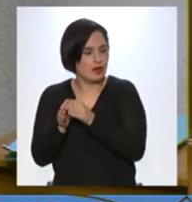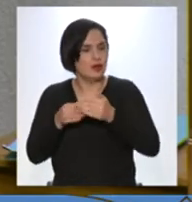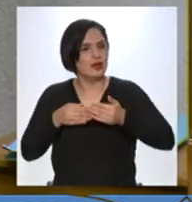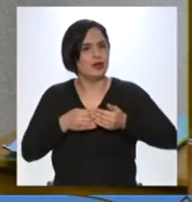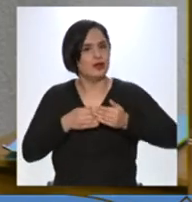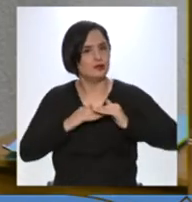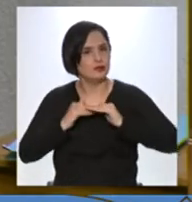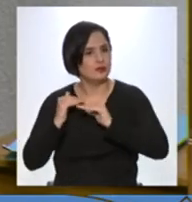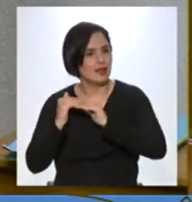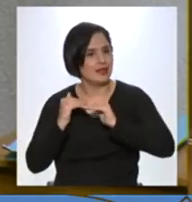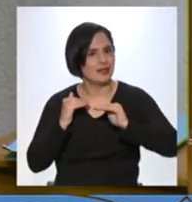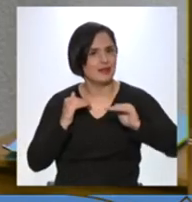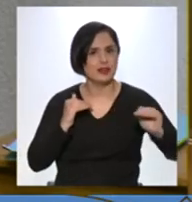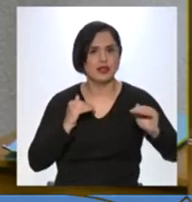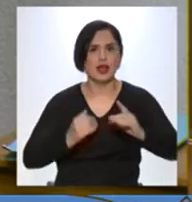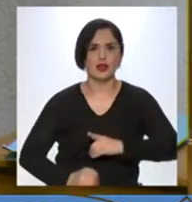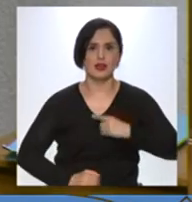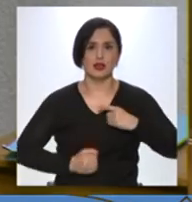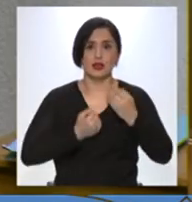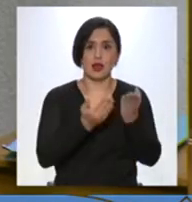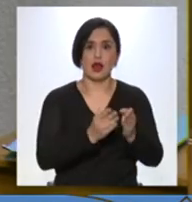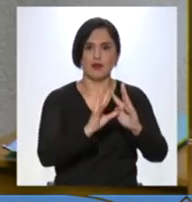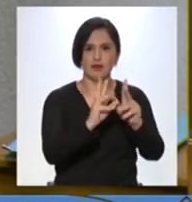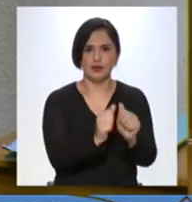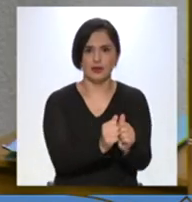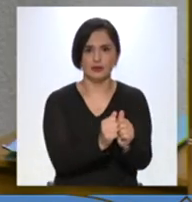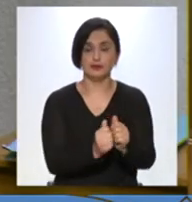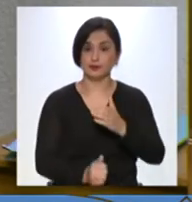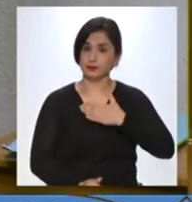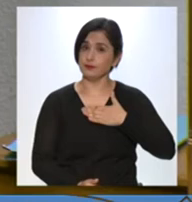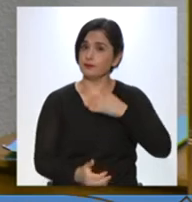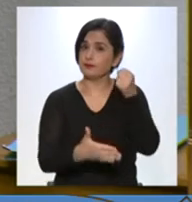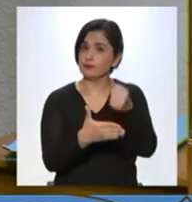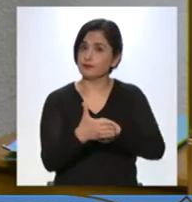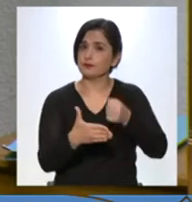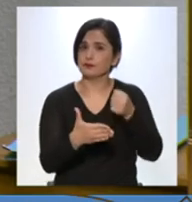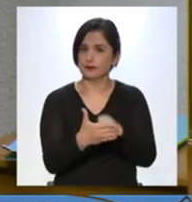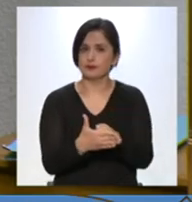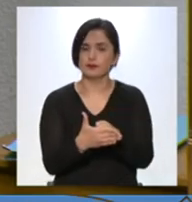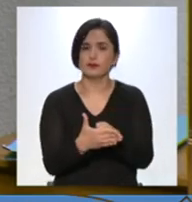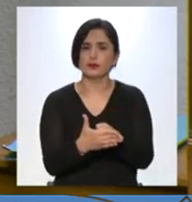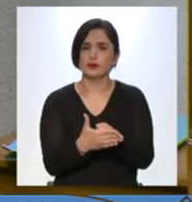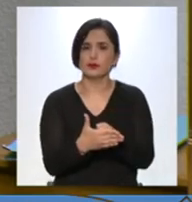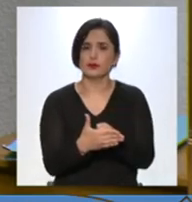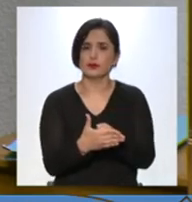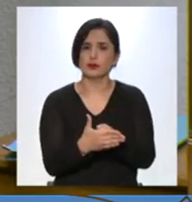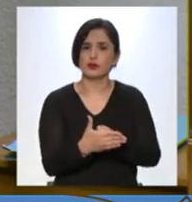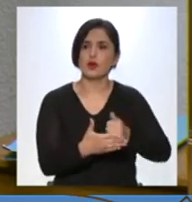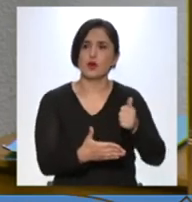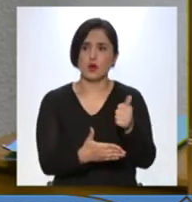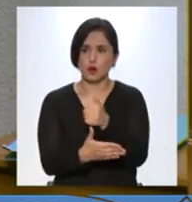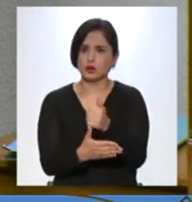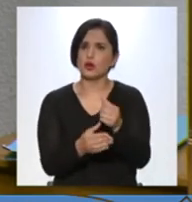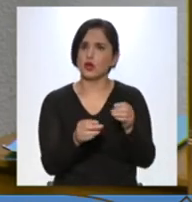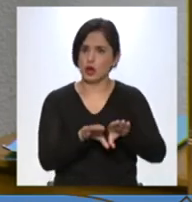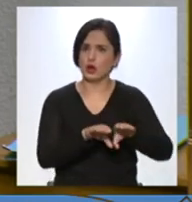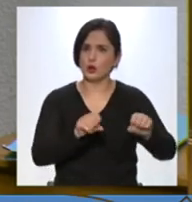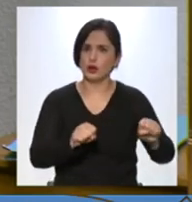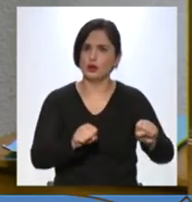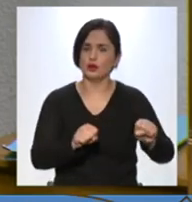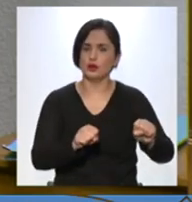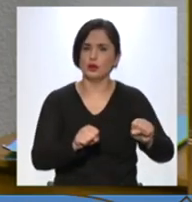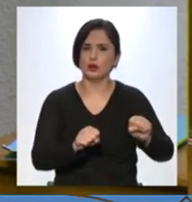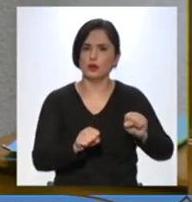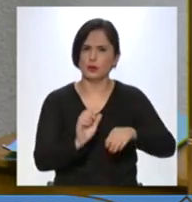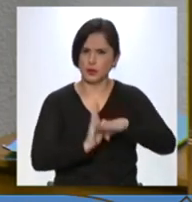dignidad a las familias. Una de mis luchas en las que hemos coincidido sino con todos, con muchos de ustedes, como